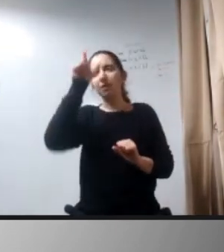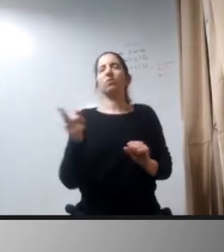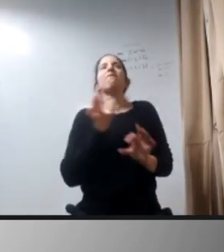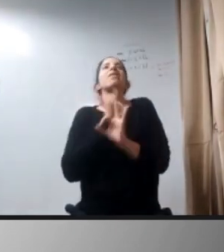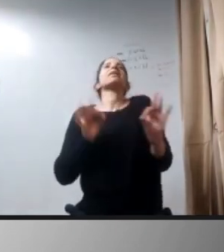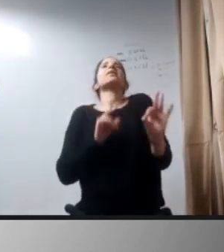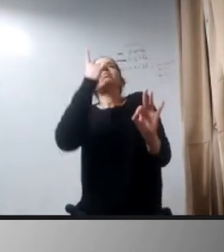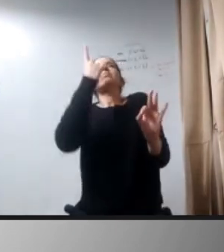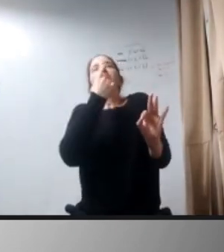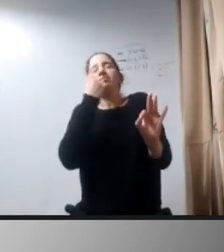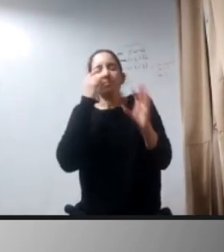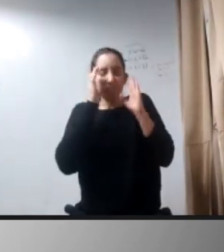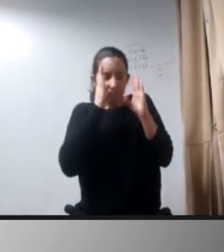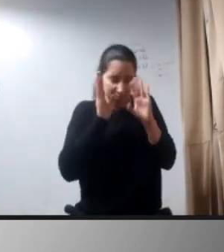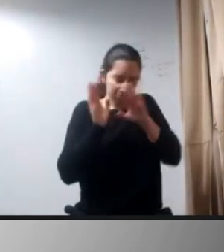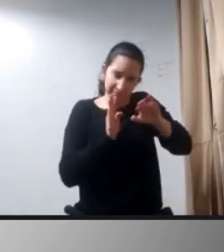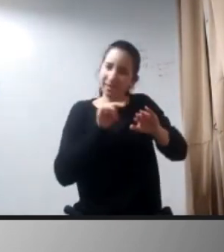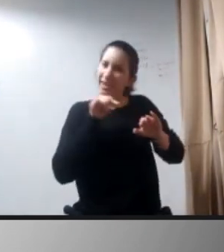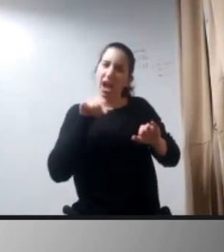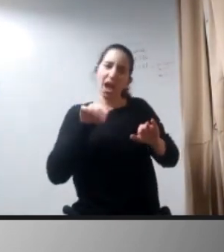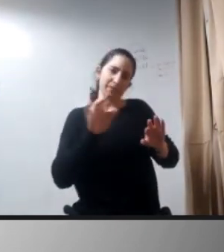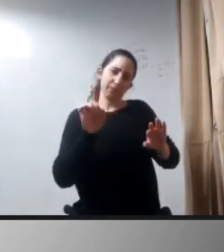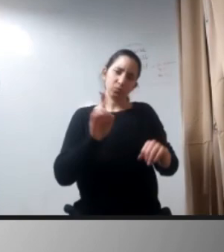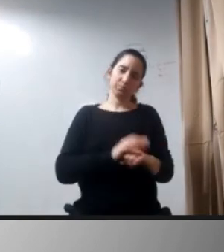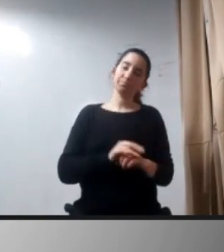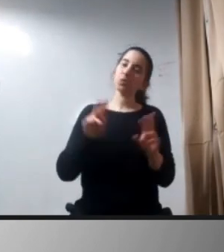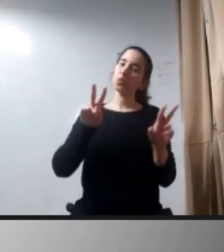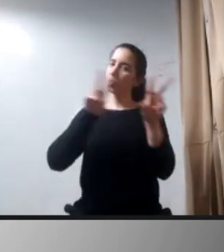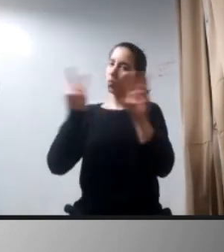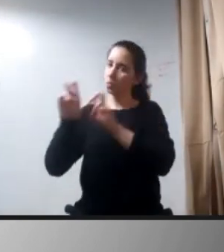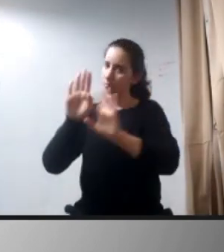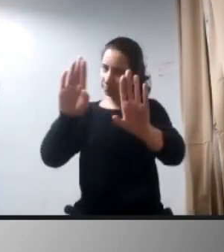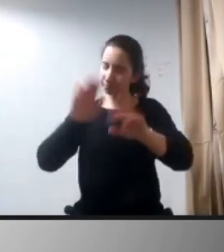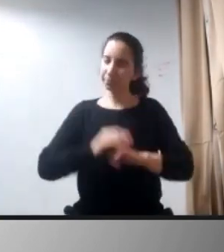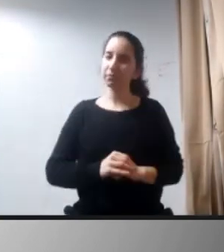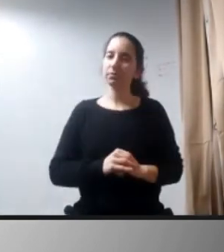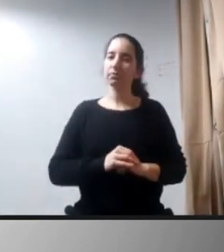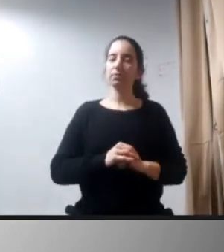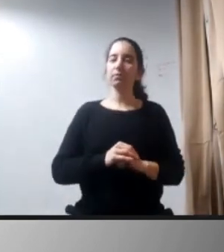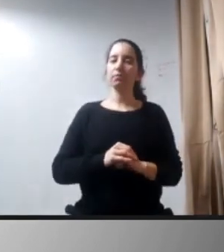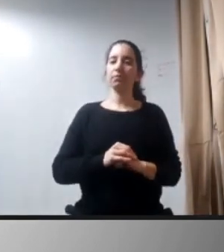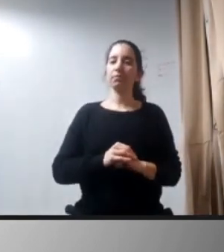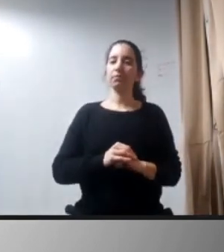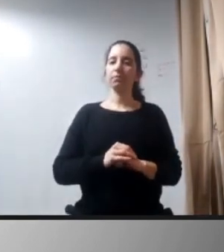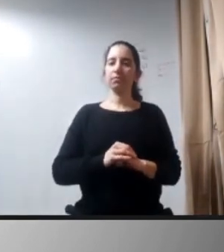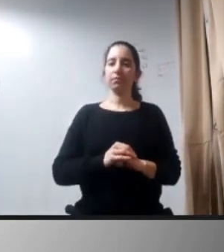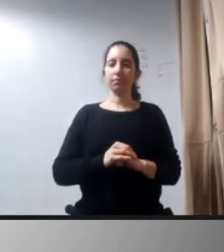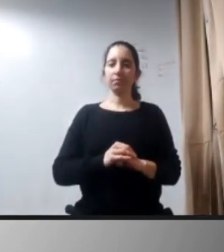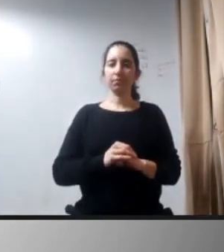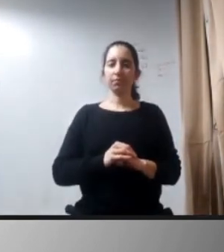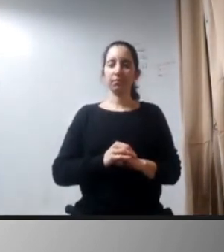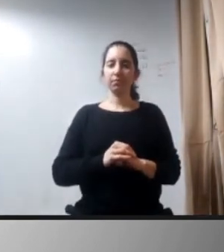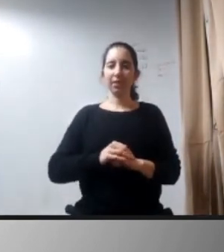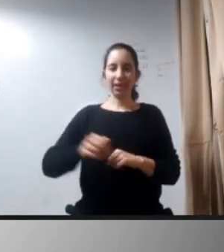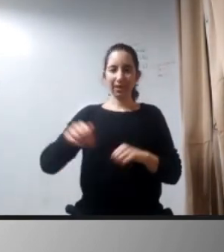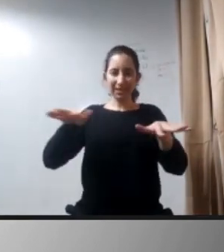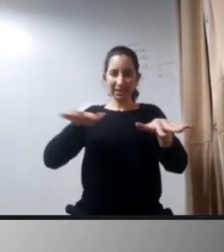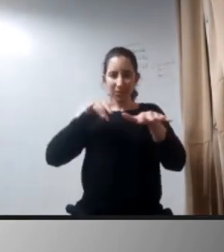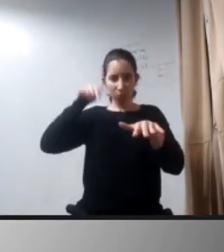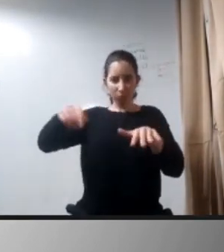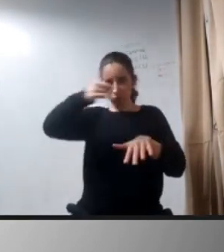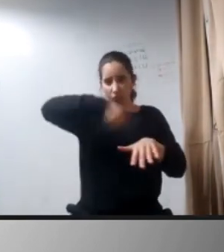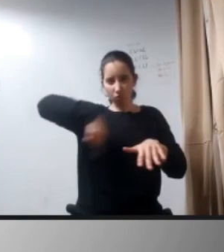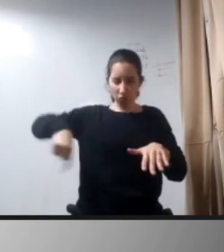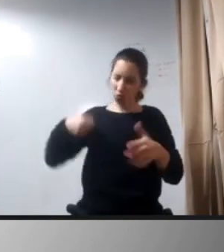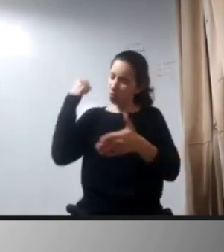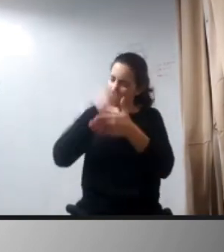individual. Por otro lado, quiero decirles que a mí me parece que estas luchas que